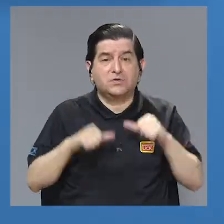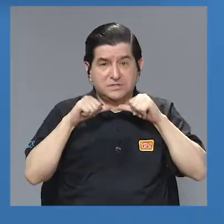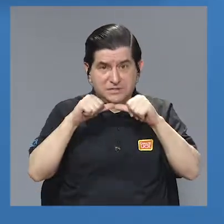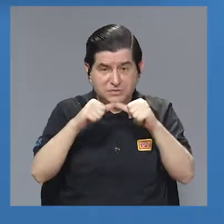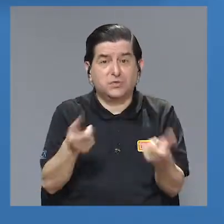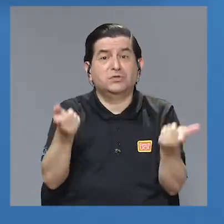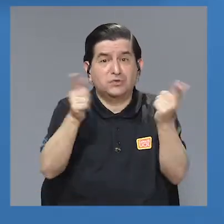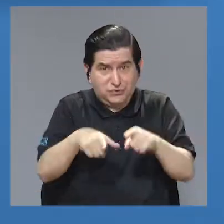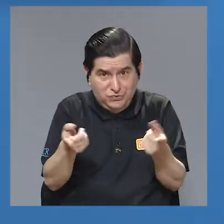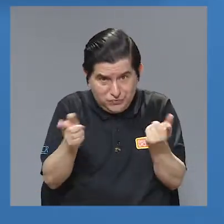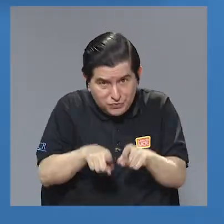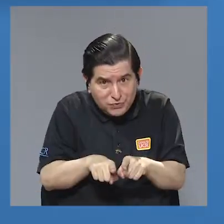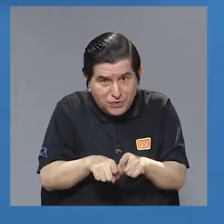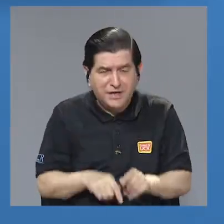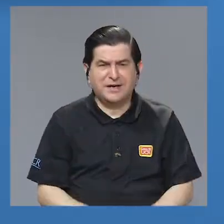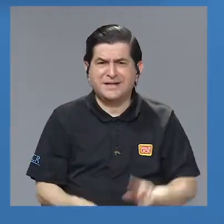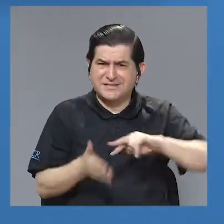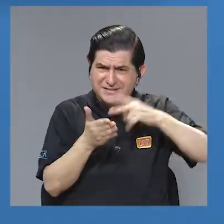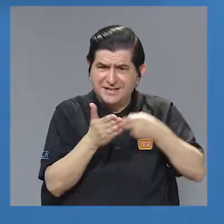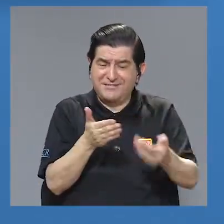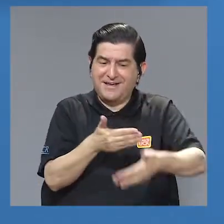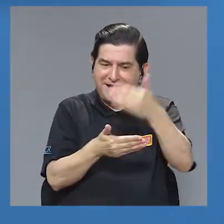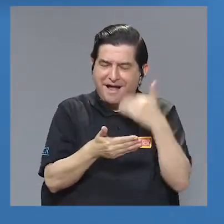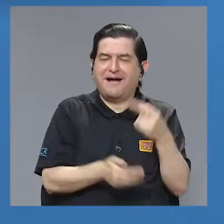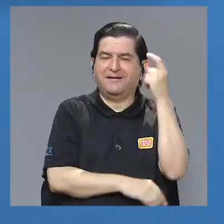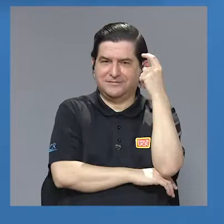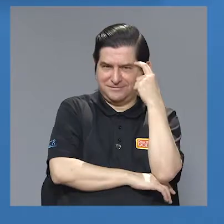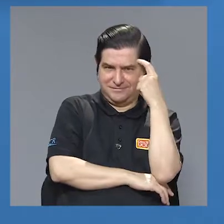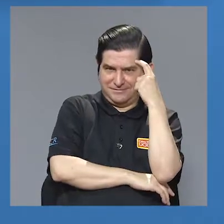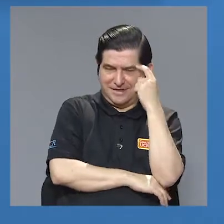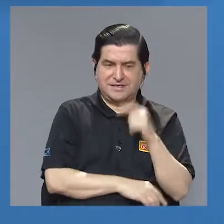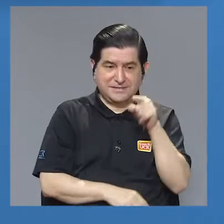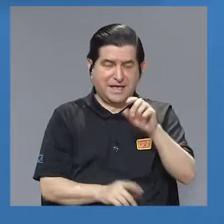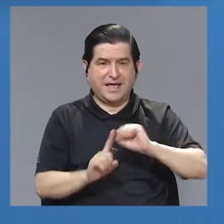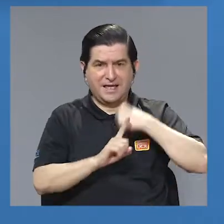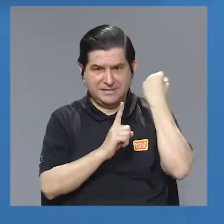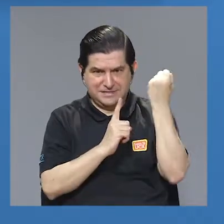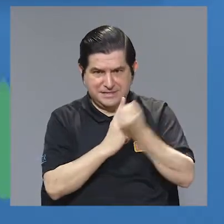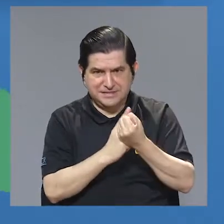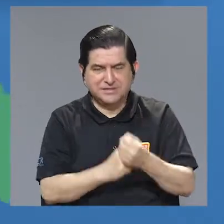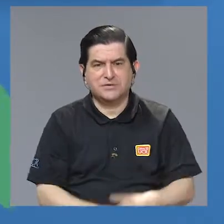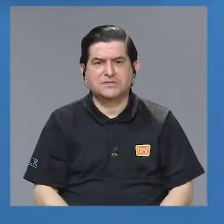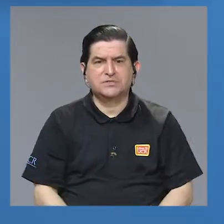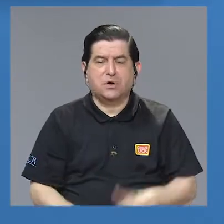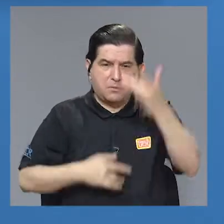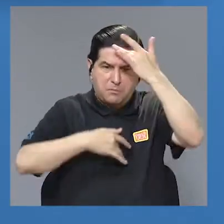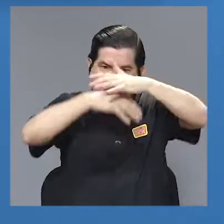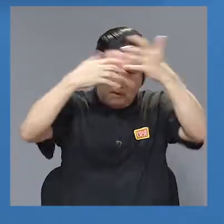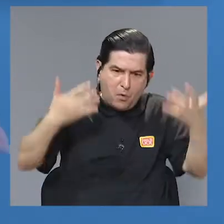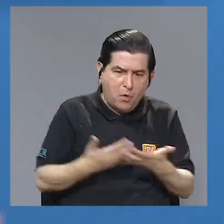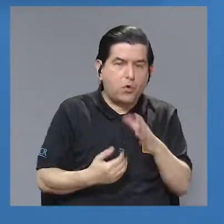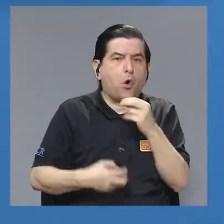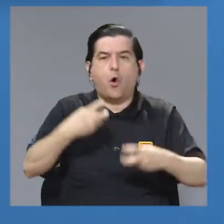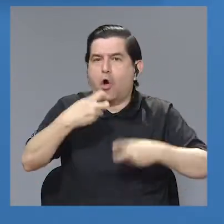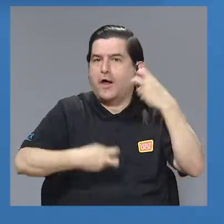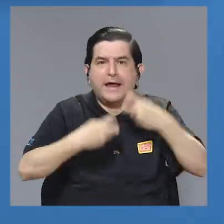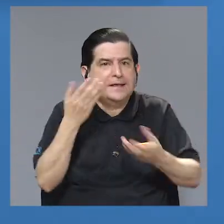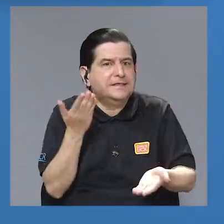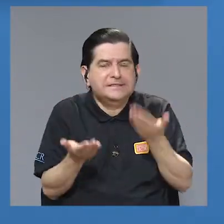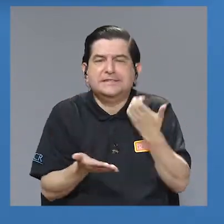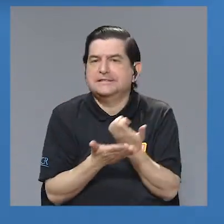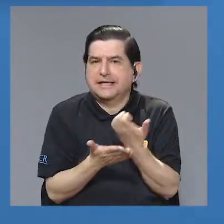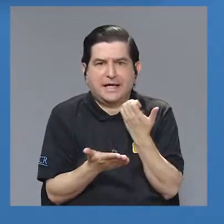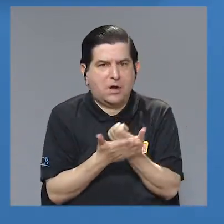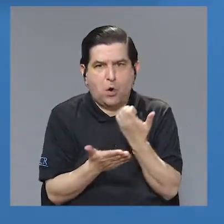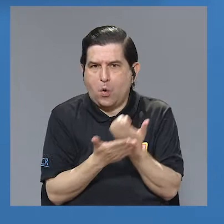pueden seguir sucediendo, ¿verdad? Entonces es atender desde antes que estos picos se lleven a dar por una pandemia o inclusive por una crisis,